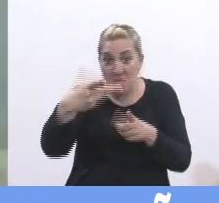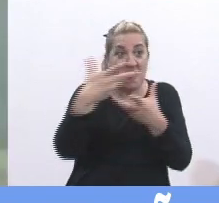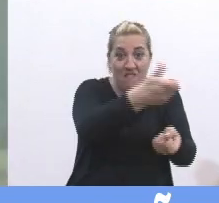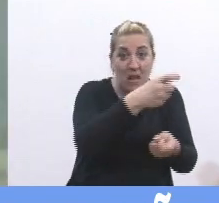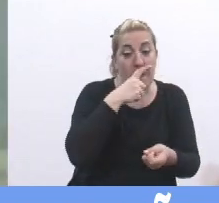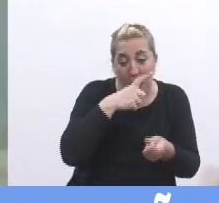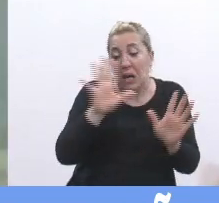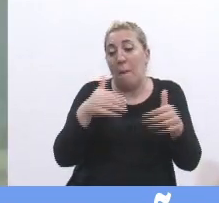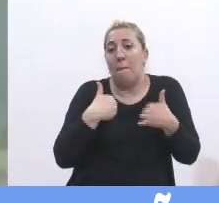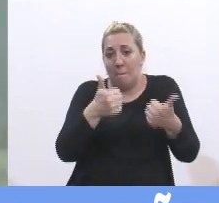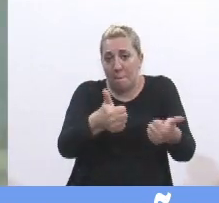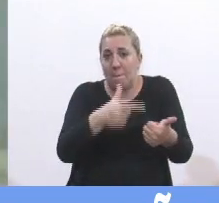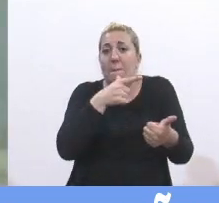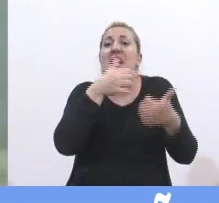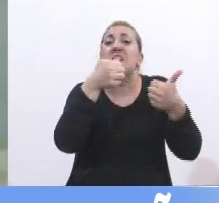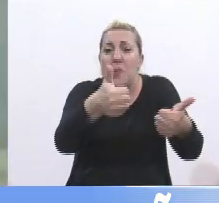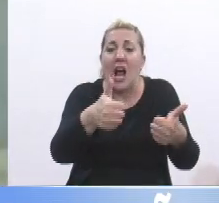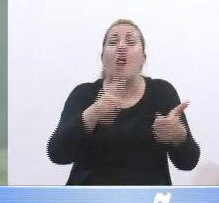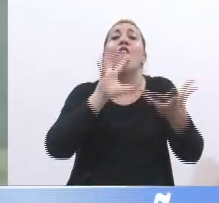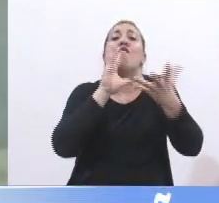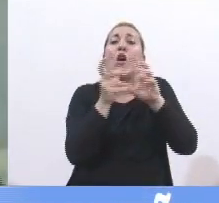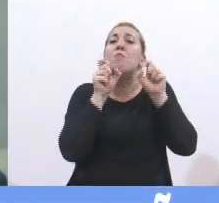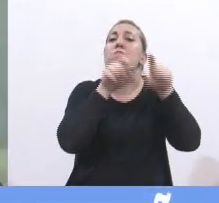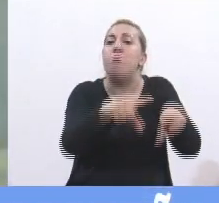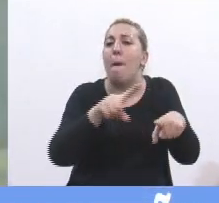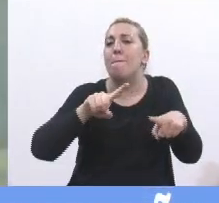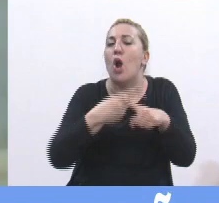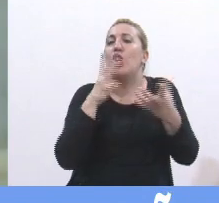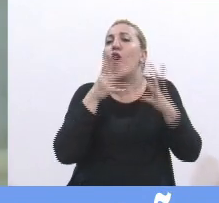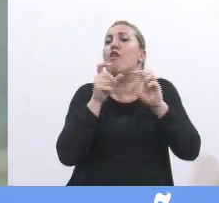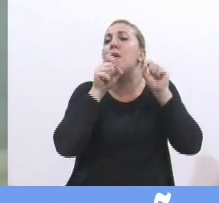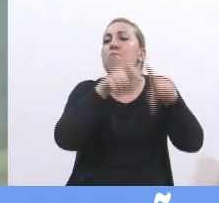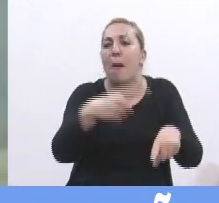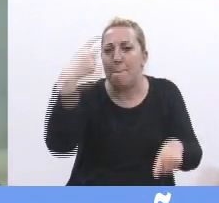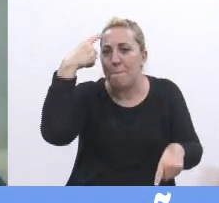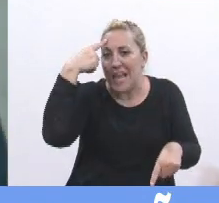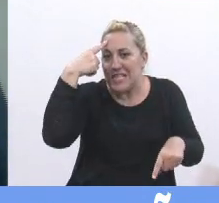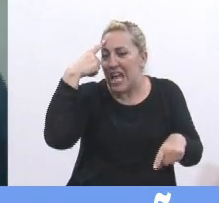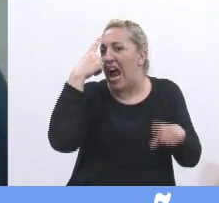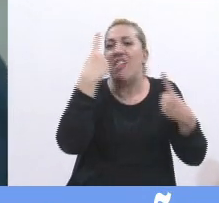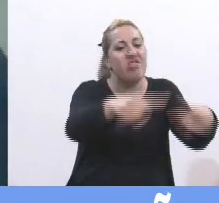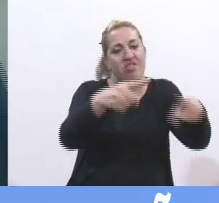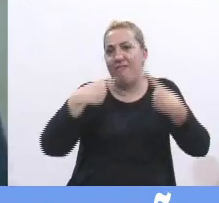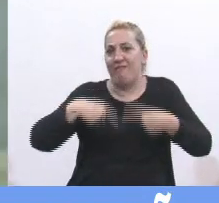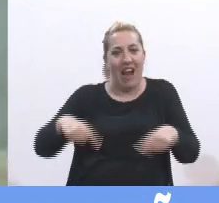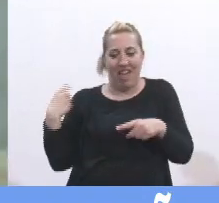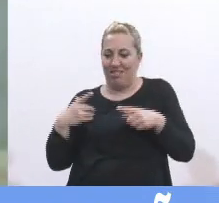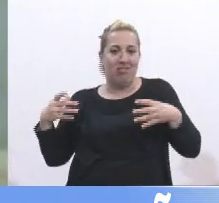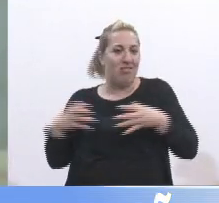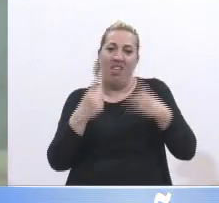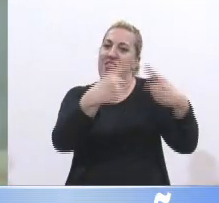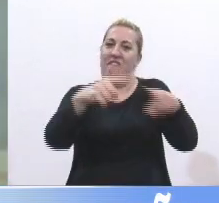bien. Son el modelo político, son la forma de pensar, totalmente distinta a la nuestra,